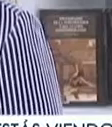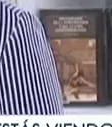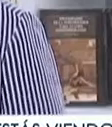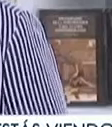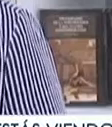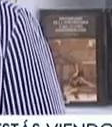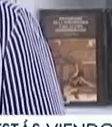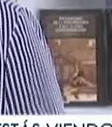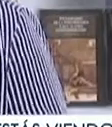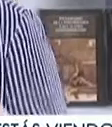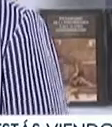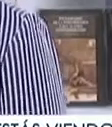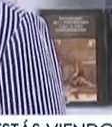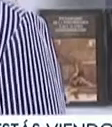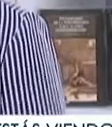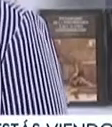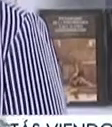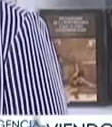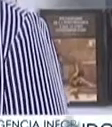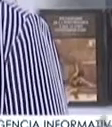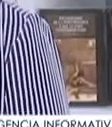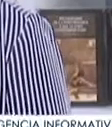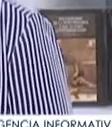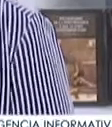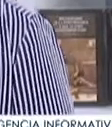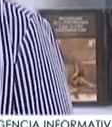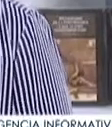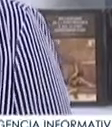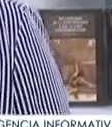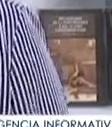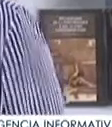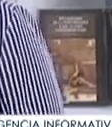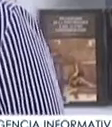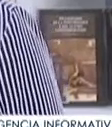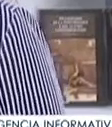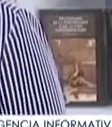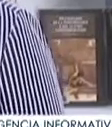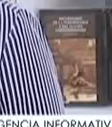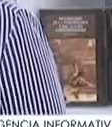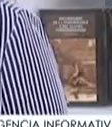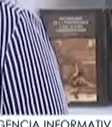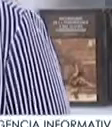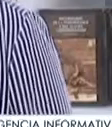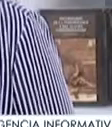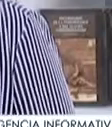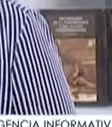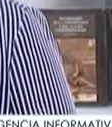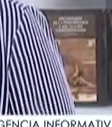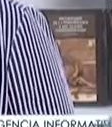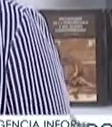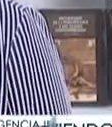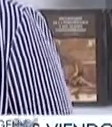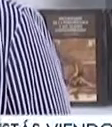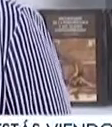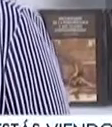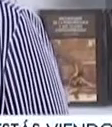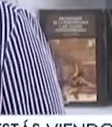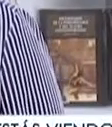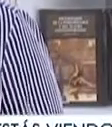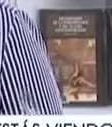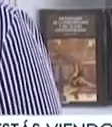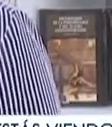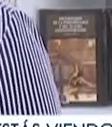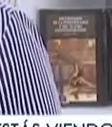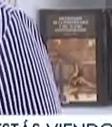de nuestra cultura y trajimos, además del aniversario conmemorativo de Alfonso Reyes, una serie de actividades de presentaciones editoriales que tienen también que ver